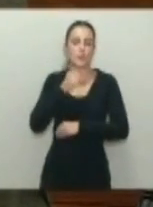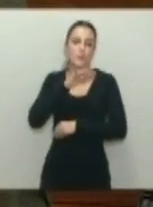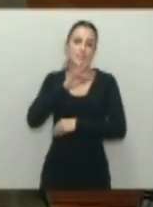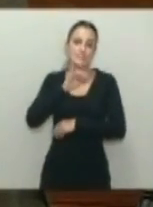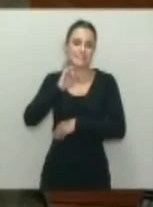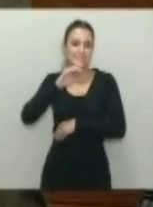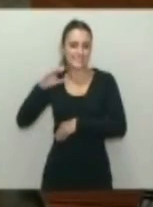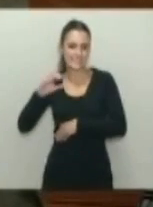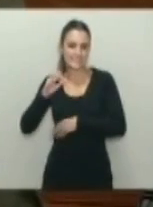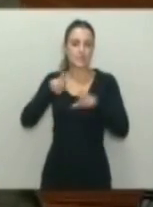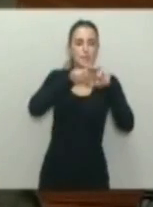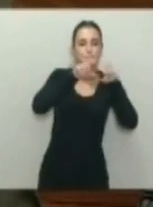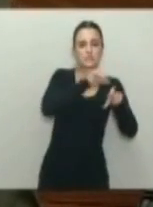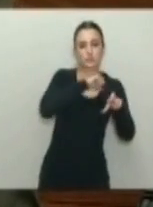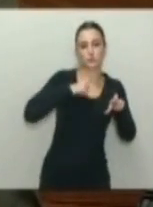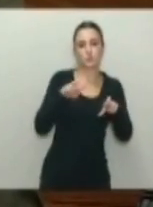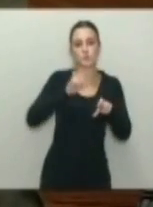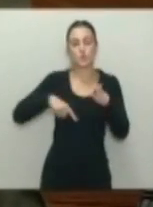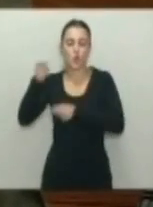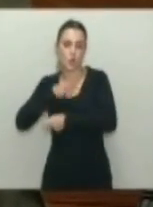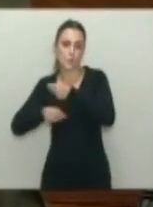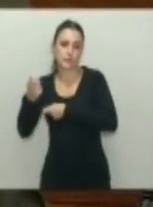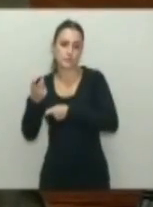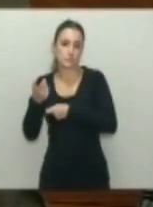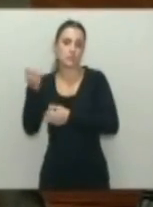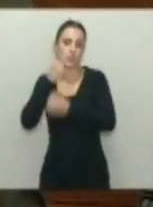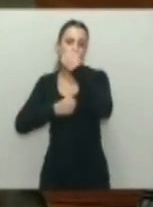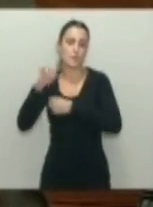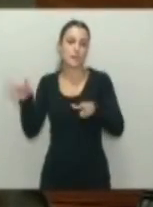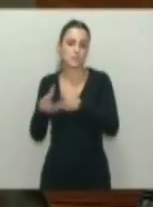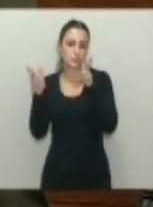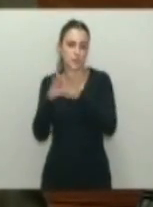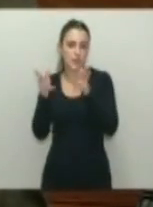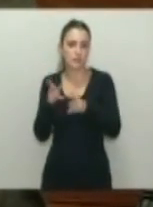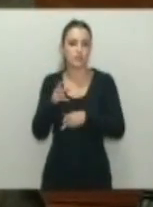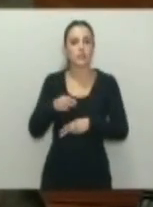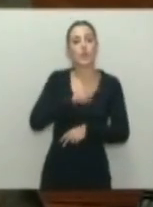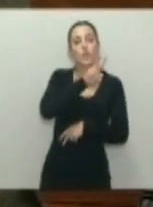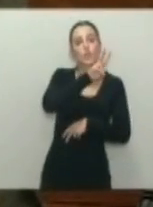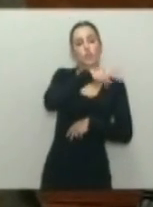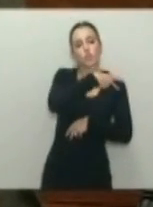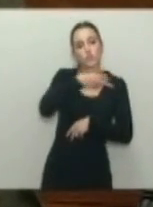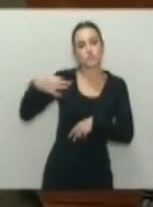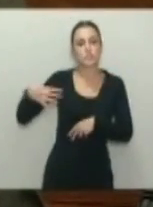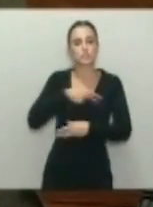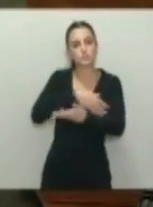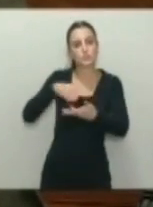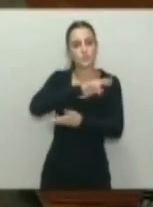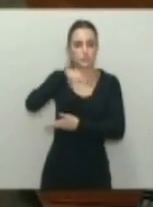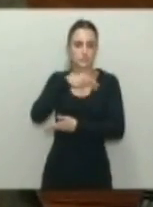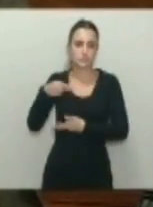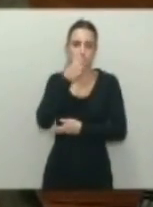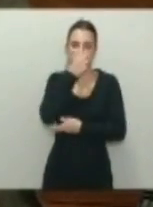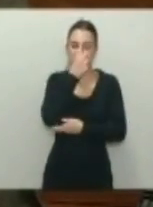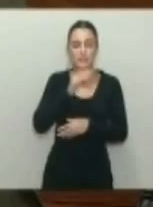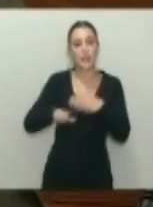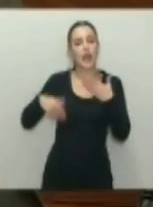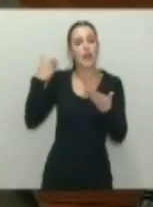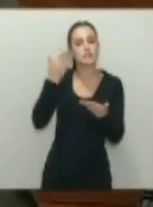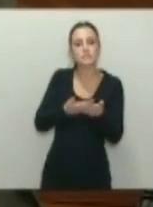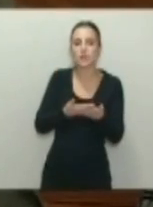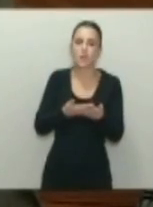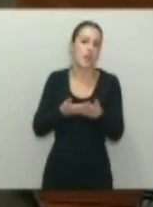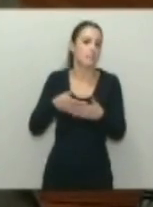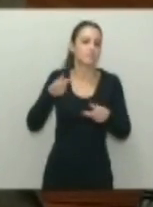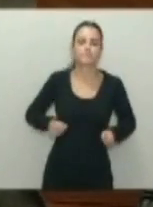economía social. 250.000 euros presupuestados, y no se ha gastado absolutamente nada a fecha de hoy.